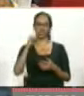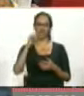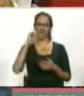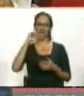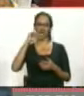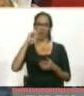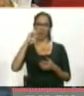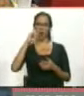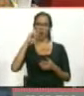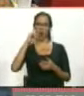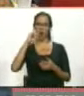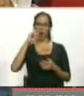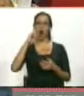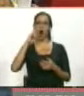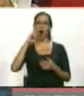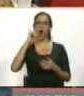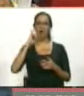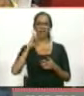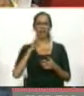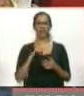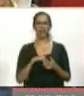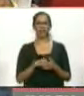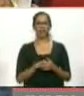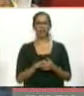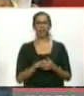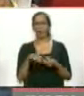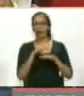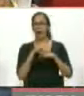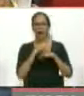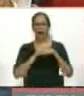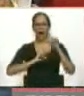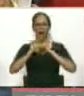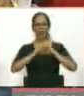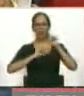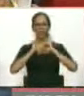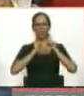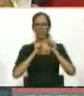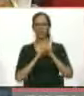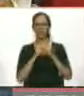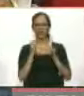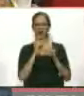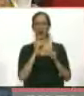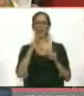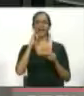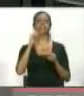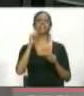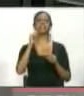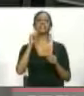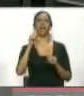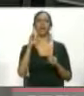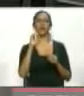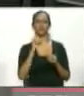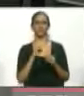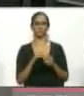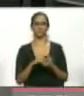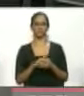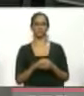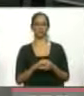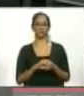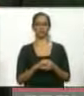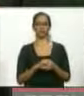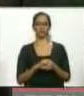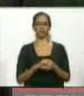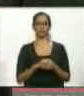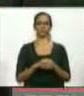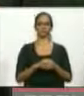otro al argot y el ministro de ese momento están habitando el valle